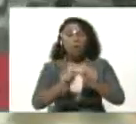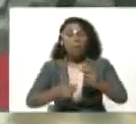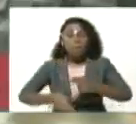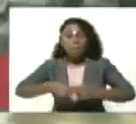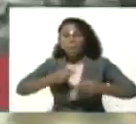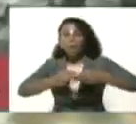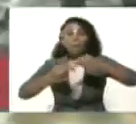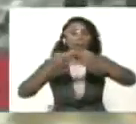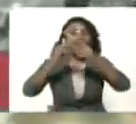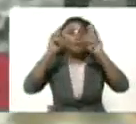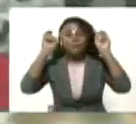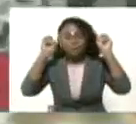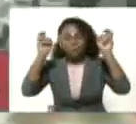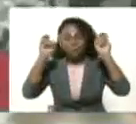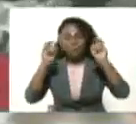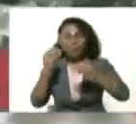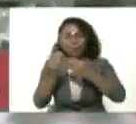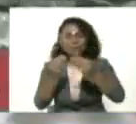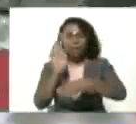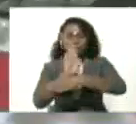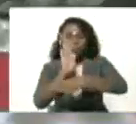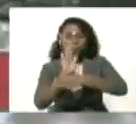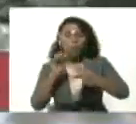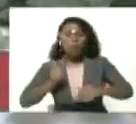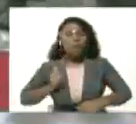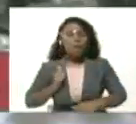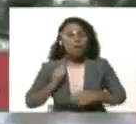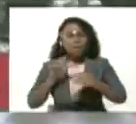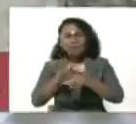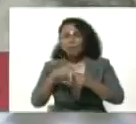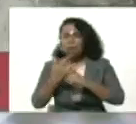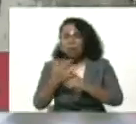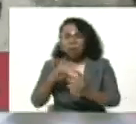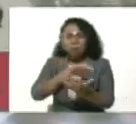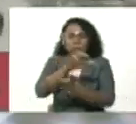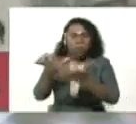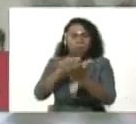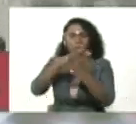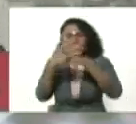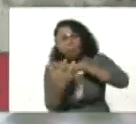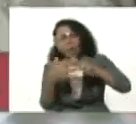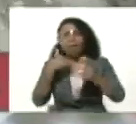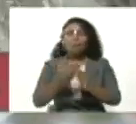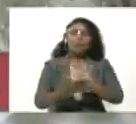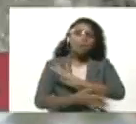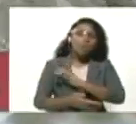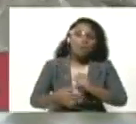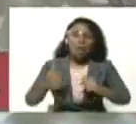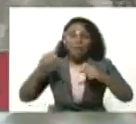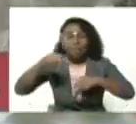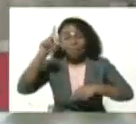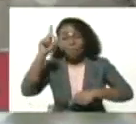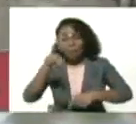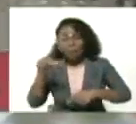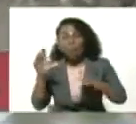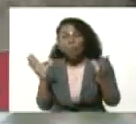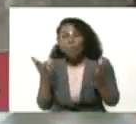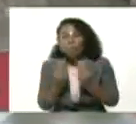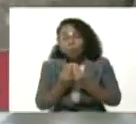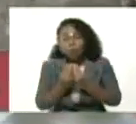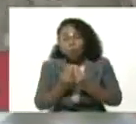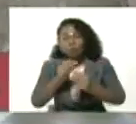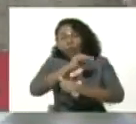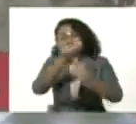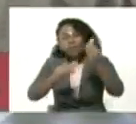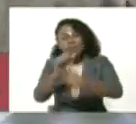construyendo las condiciones para prevenir cualquier situación de desastre. Aquí también, señor presidente, un conjunto de